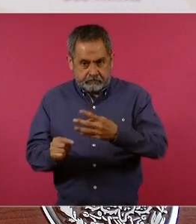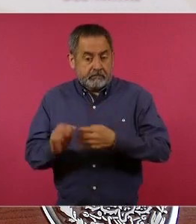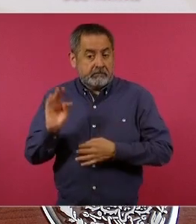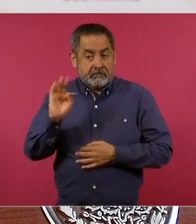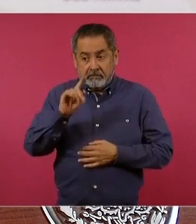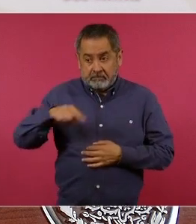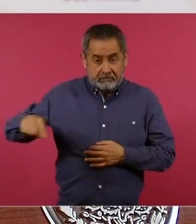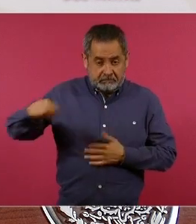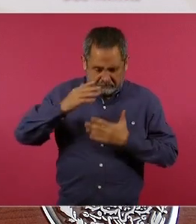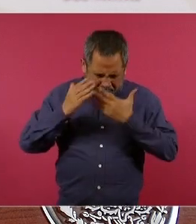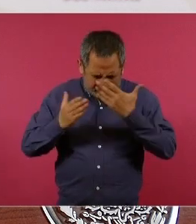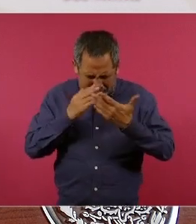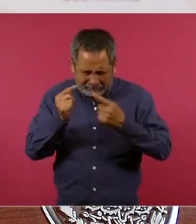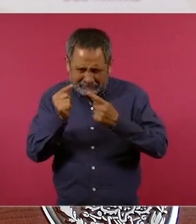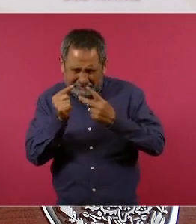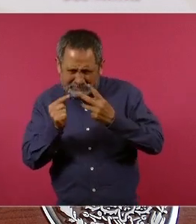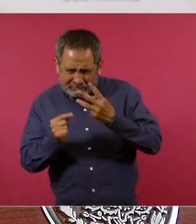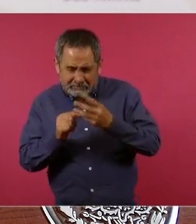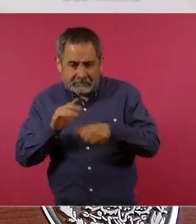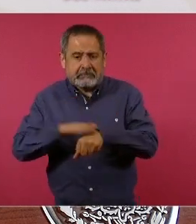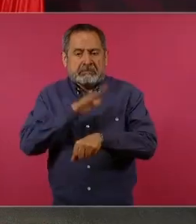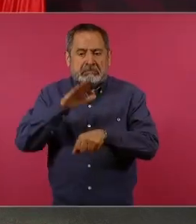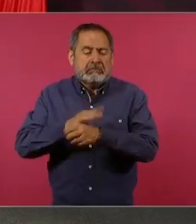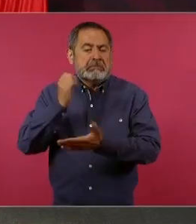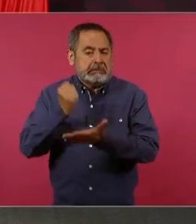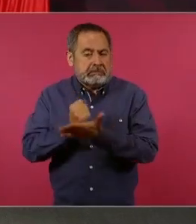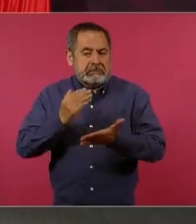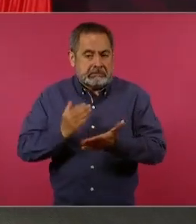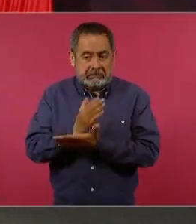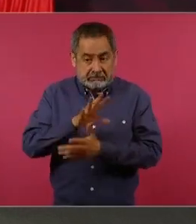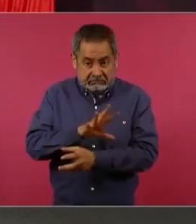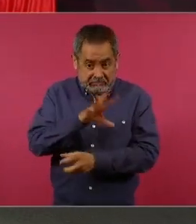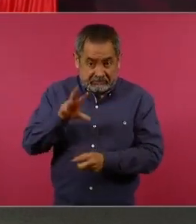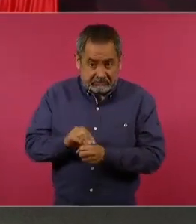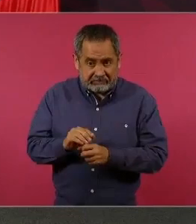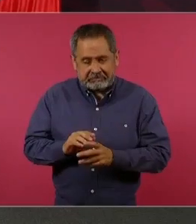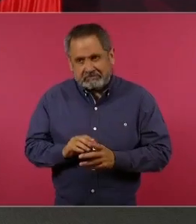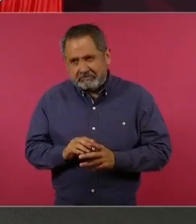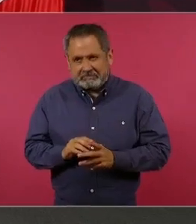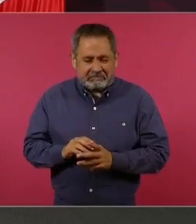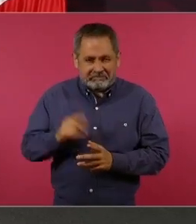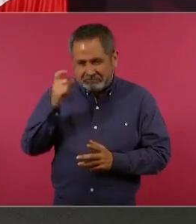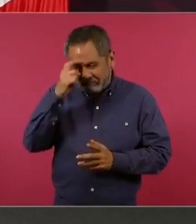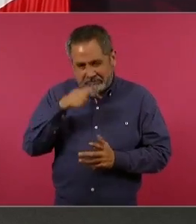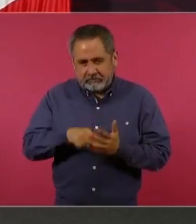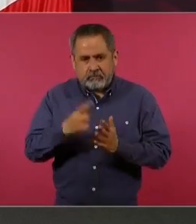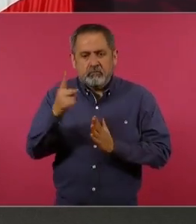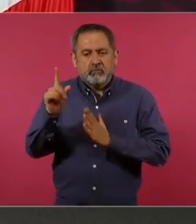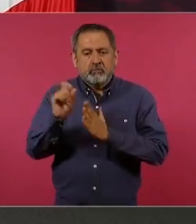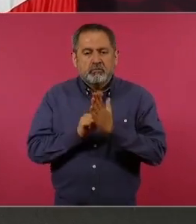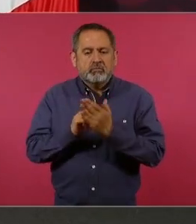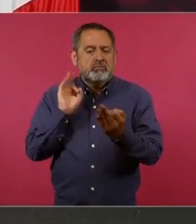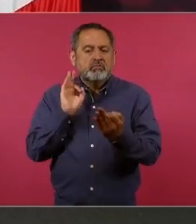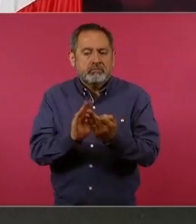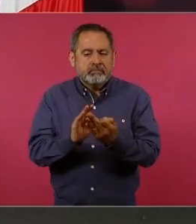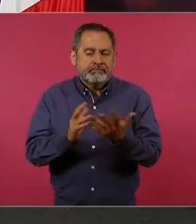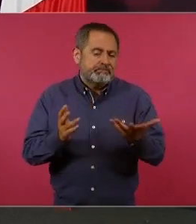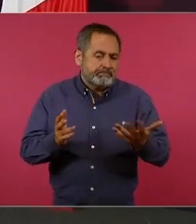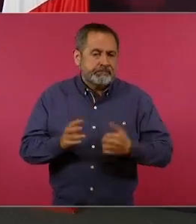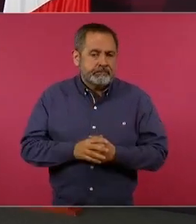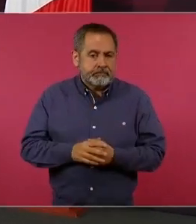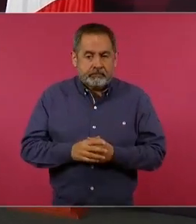revisarlas, analizarlas, aprobarlas, en su caso, en un mes, porque la